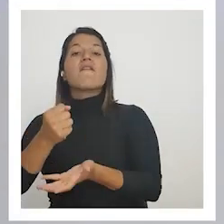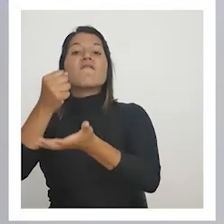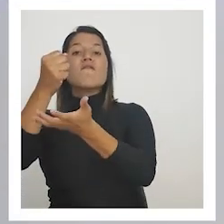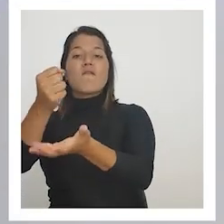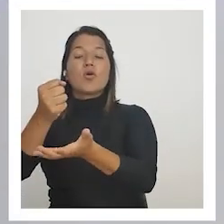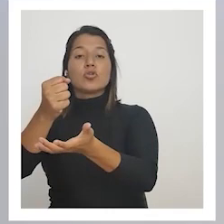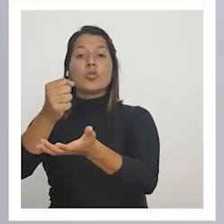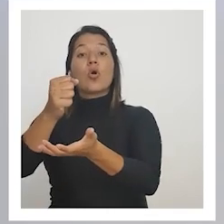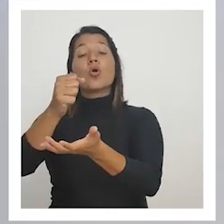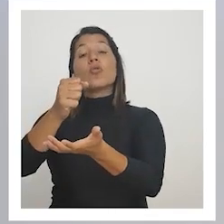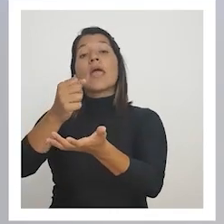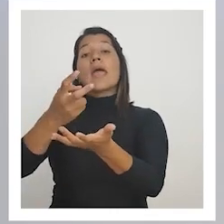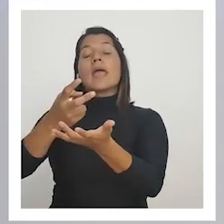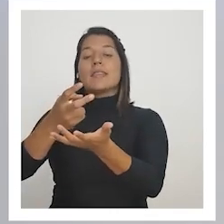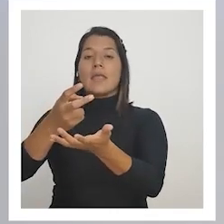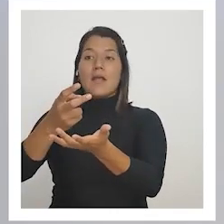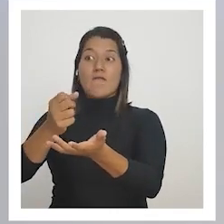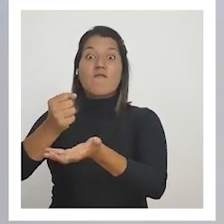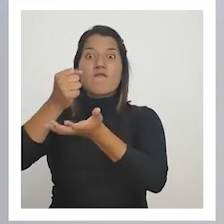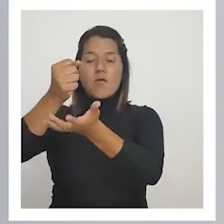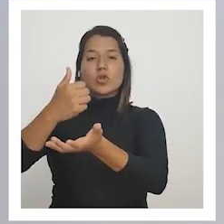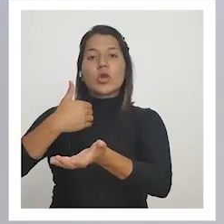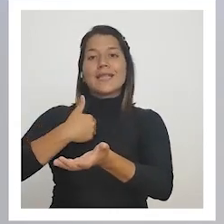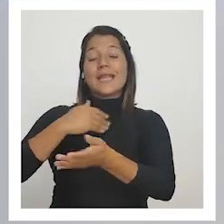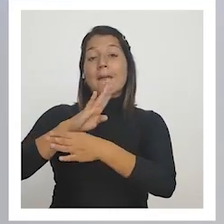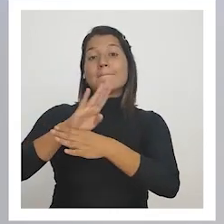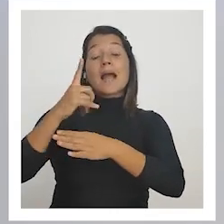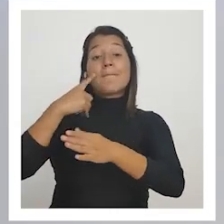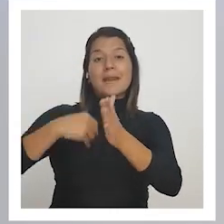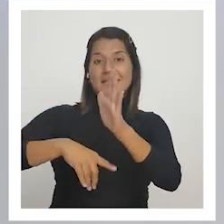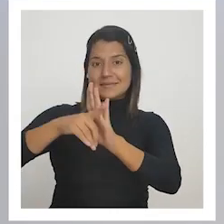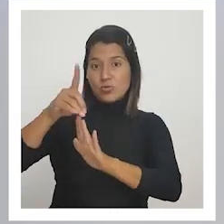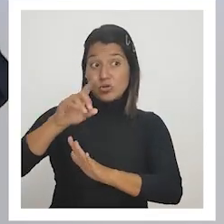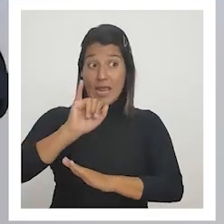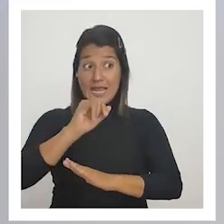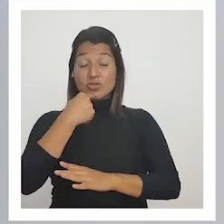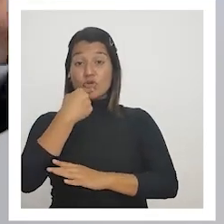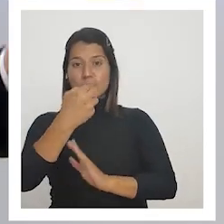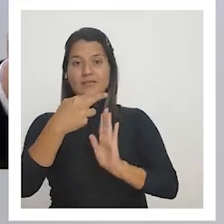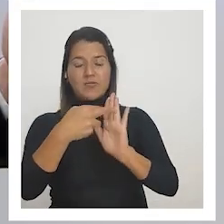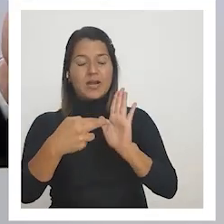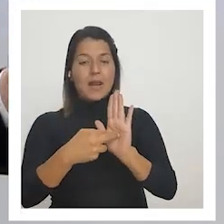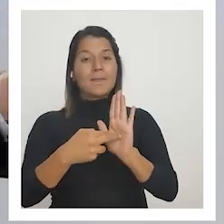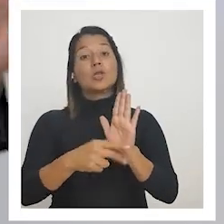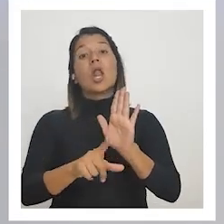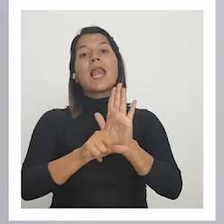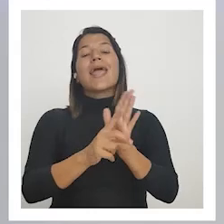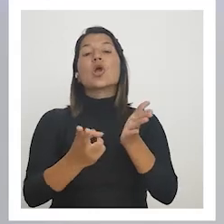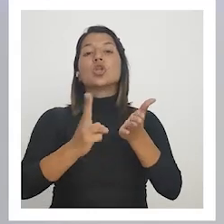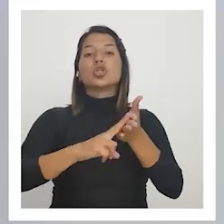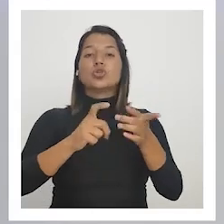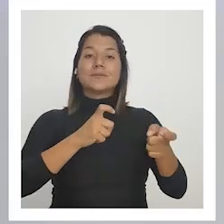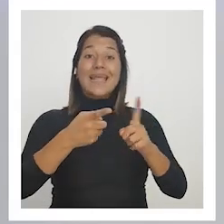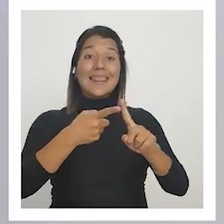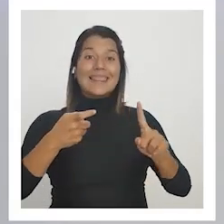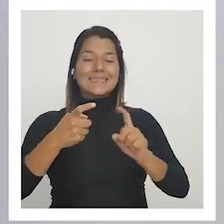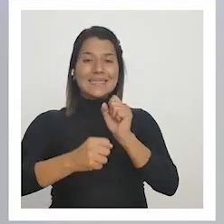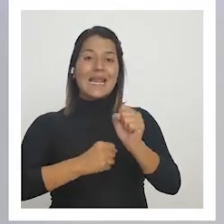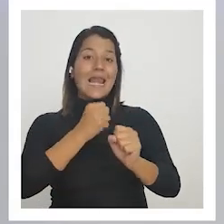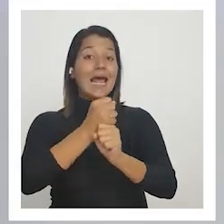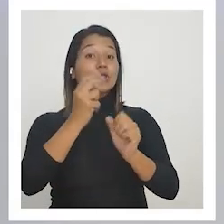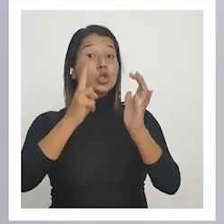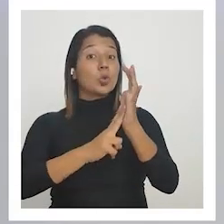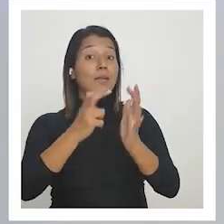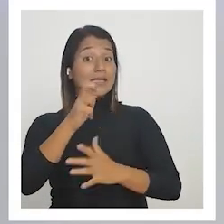el FODEMIPYME. Eso está así en el reglamento de la Ley de Contratación Administrativa desde el año 2013 y ahora se mantiene. Y eso es